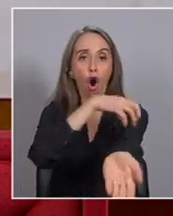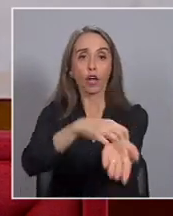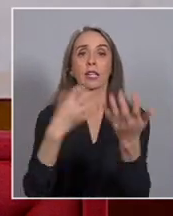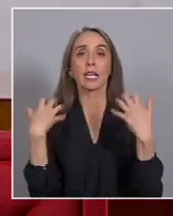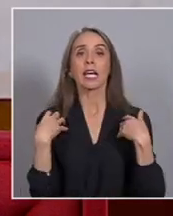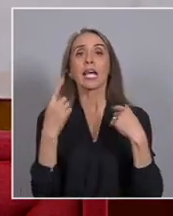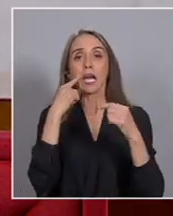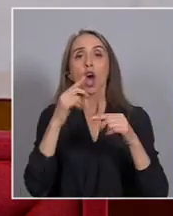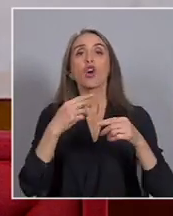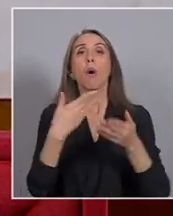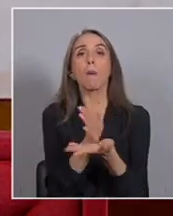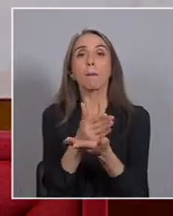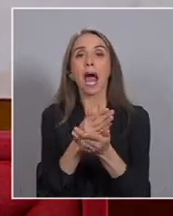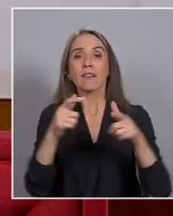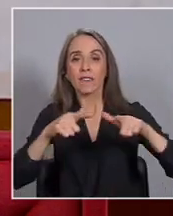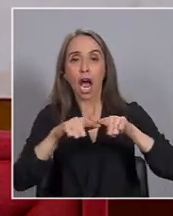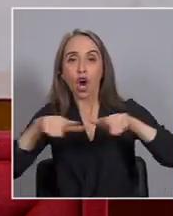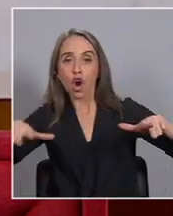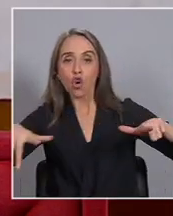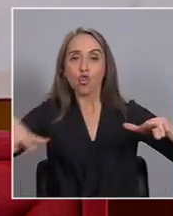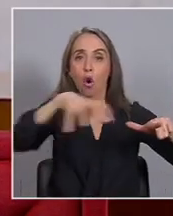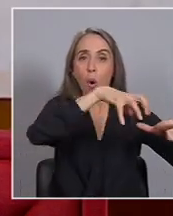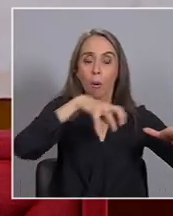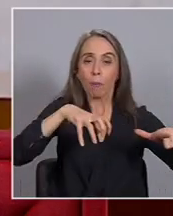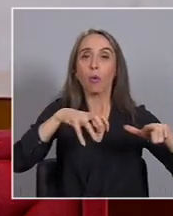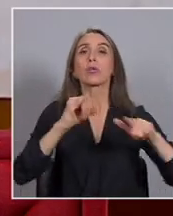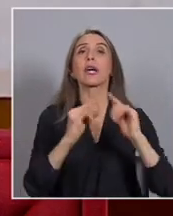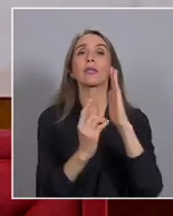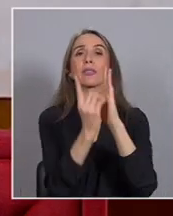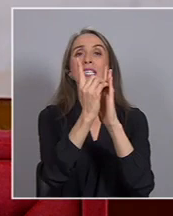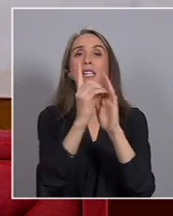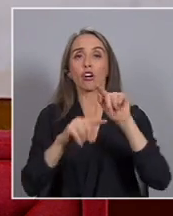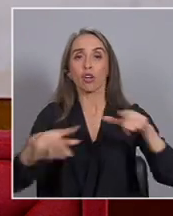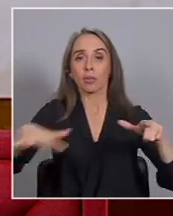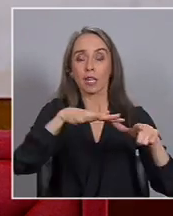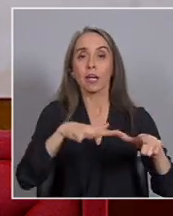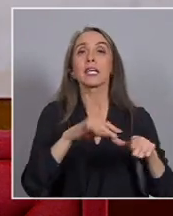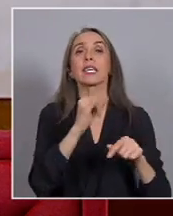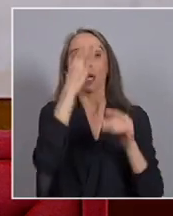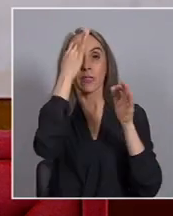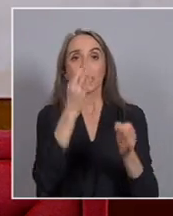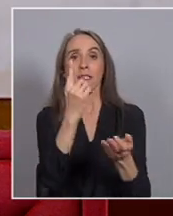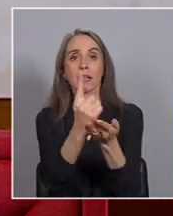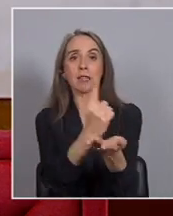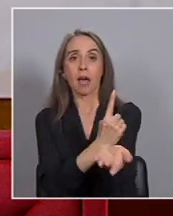ambiental y entregando poder de decisión en el fomento a la economía regional.